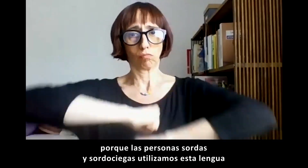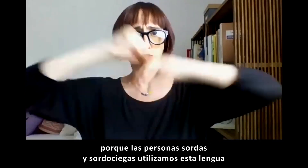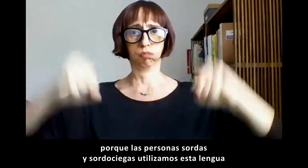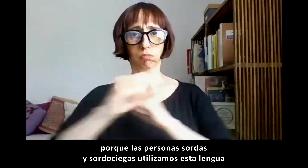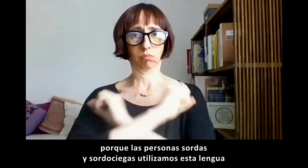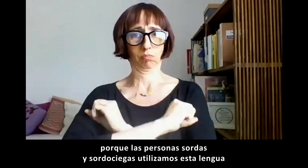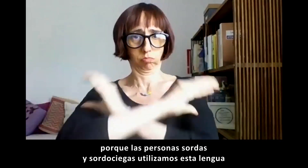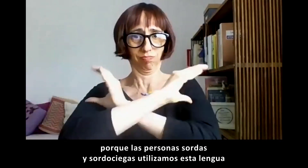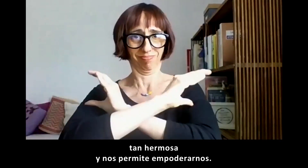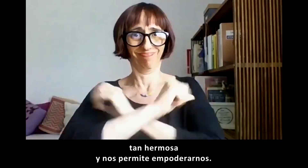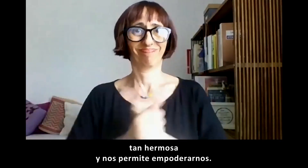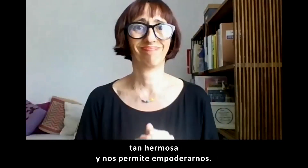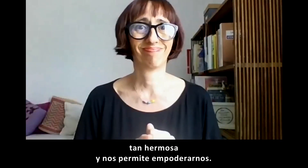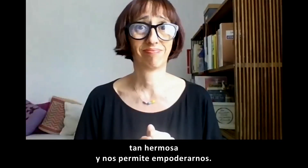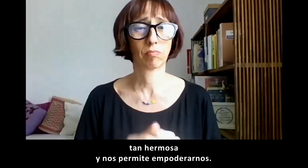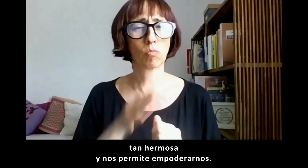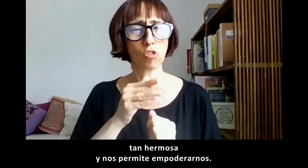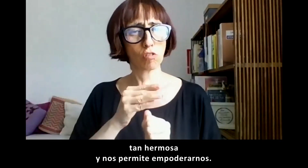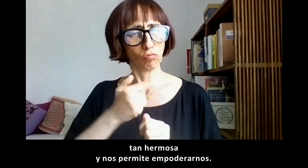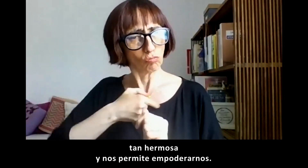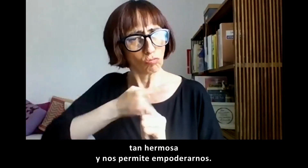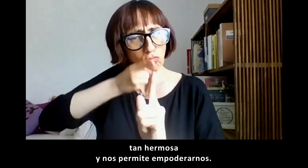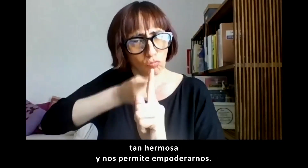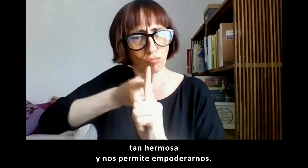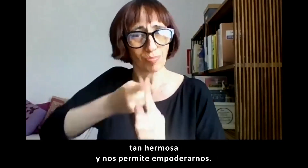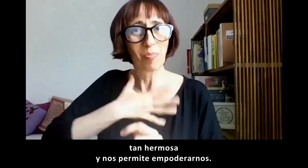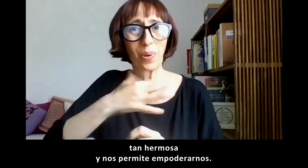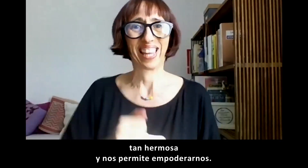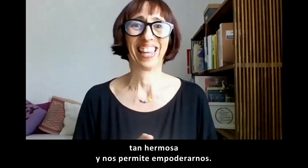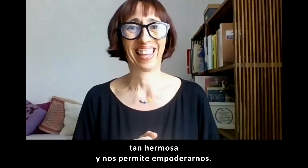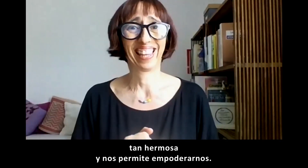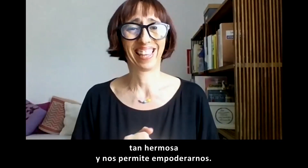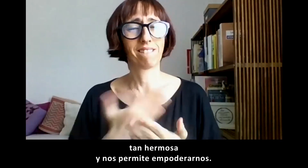sordociegas utilizamos esta lengua tan hermosa y porque nos permite empoderarnos,